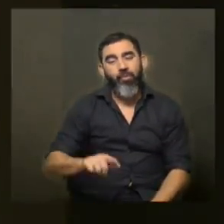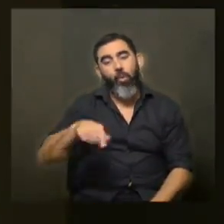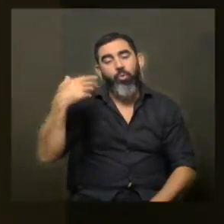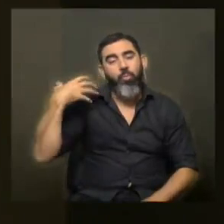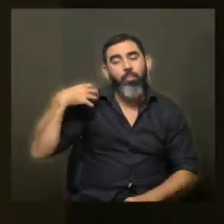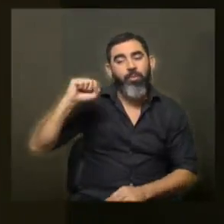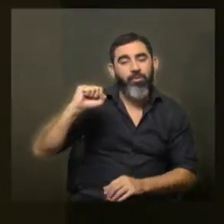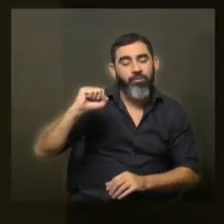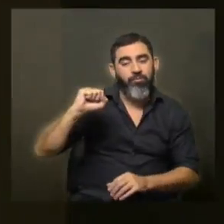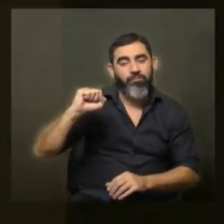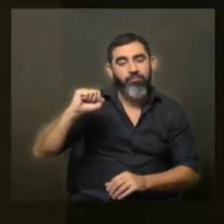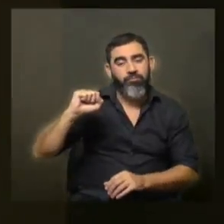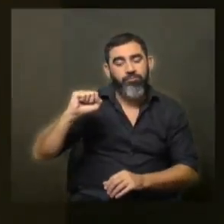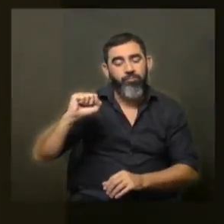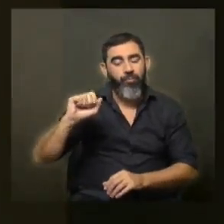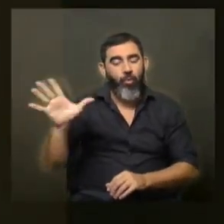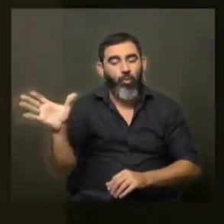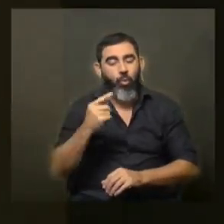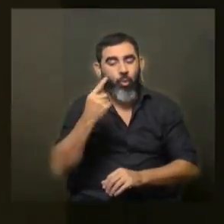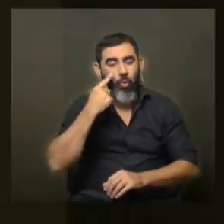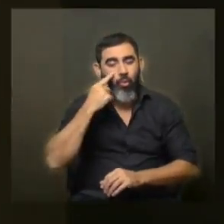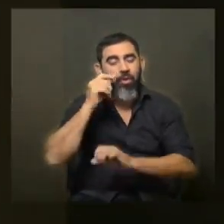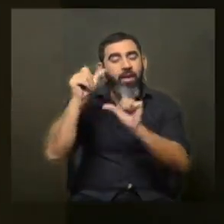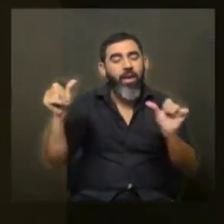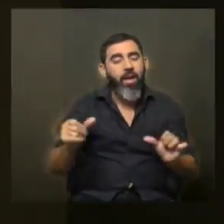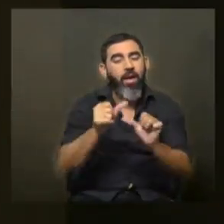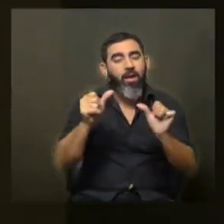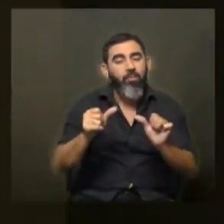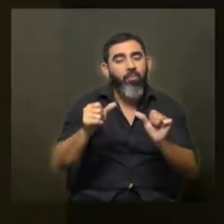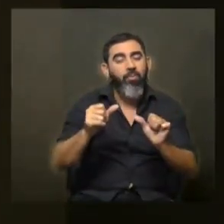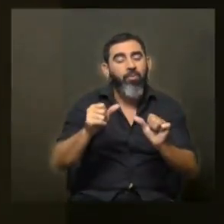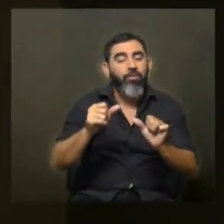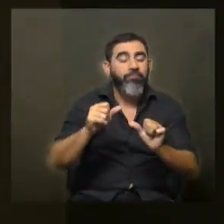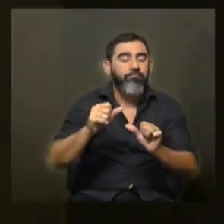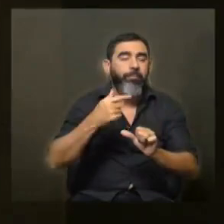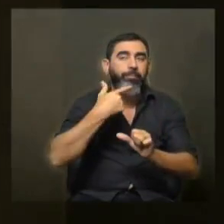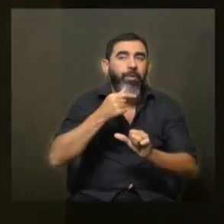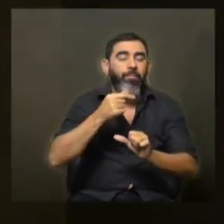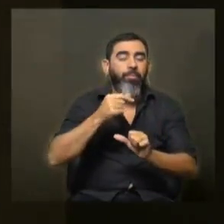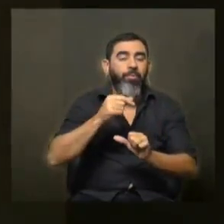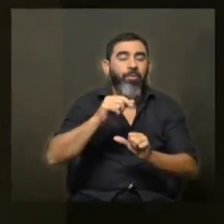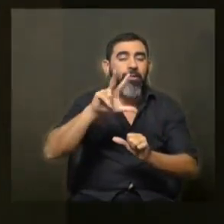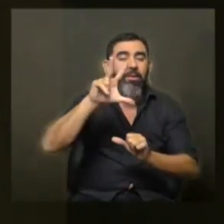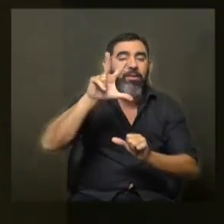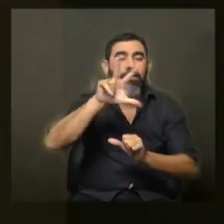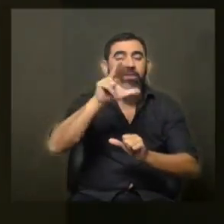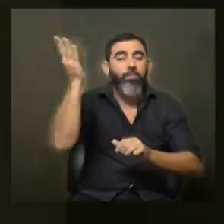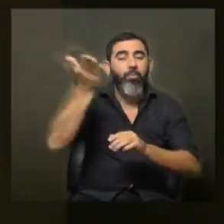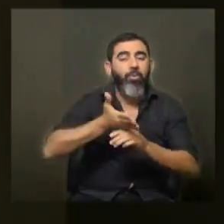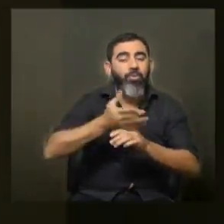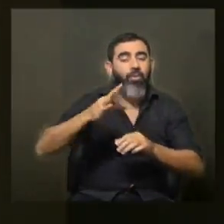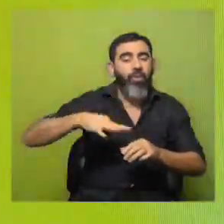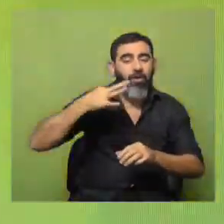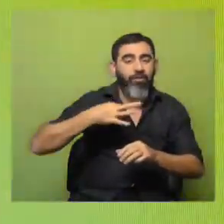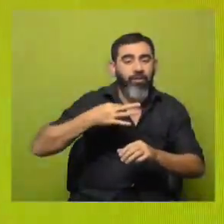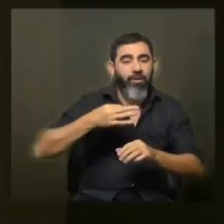mito bien popular y que tiene que ver con lo que hacemos durante 1/3 de nuestra vida y 1/3 de nuestro día. Me encantaría que fuera 1/3. Que